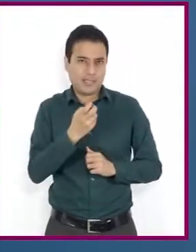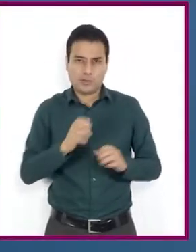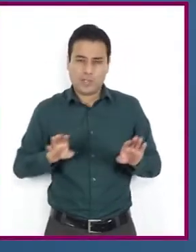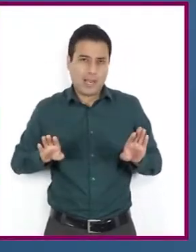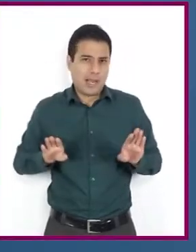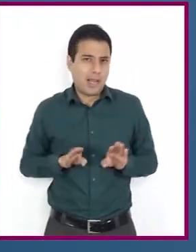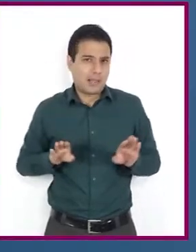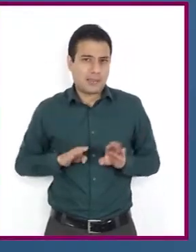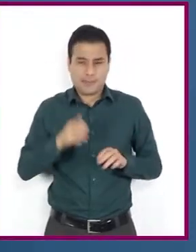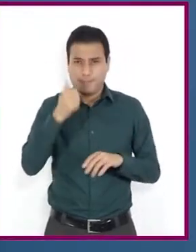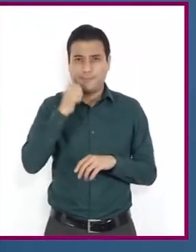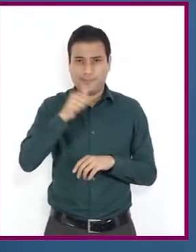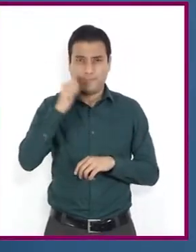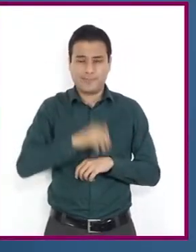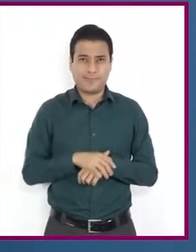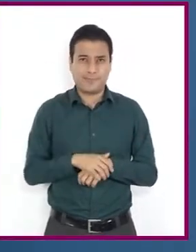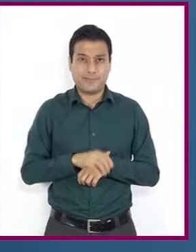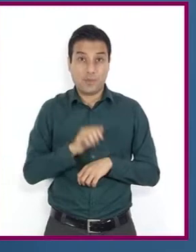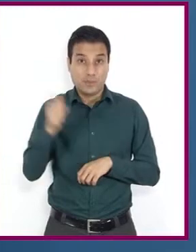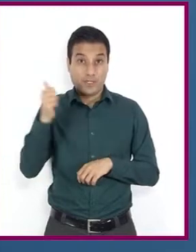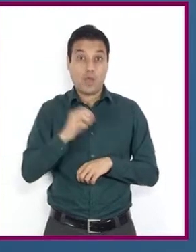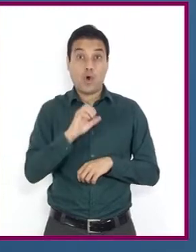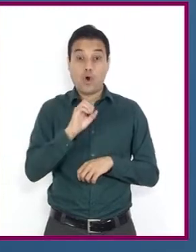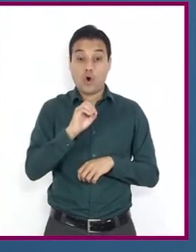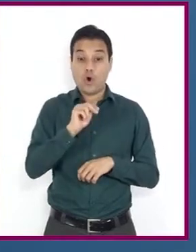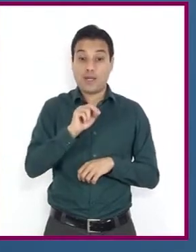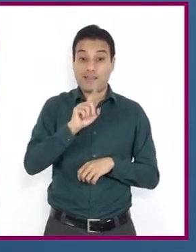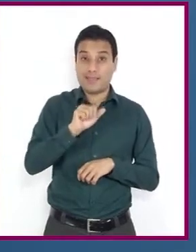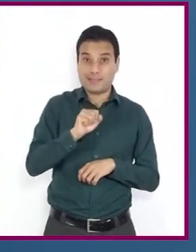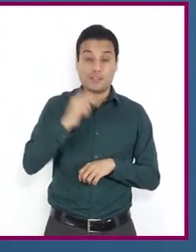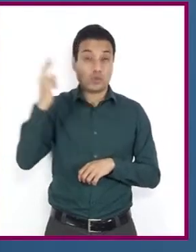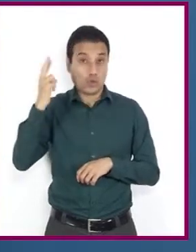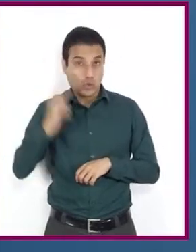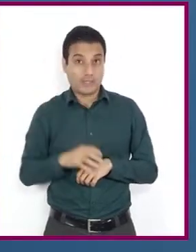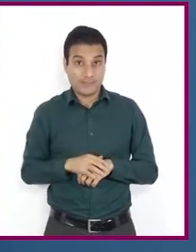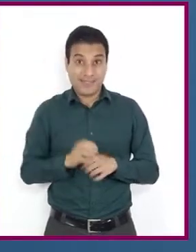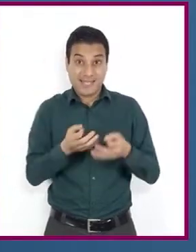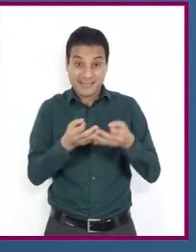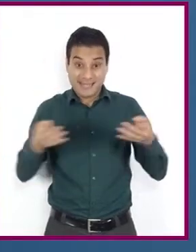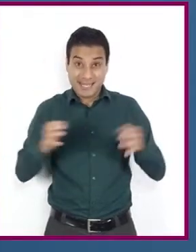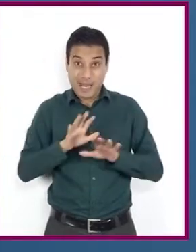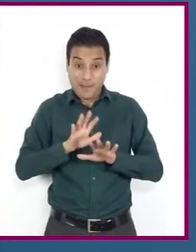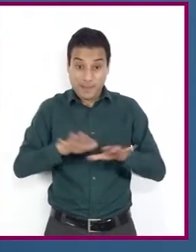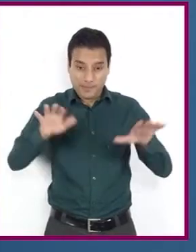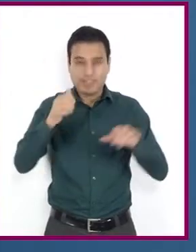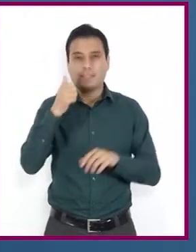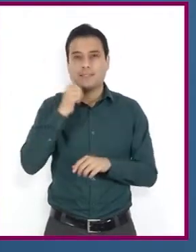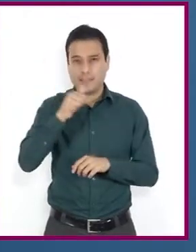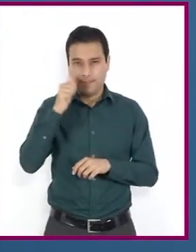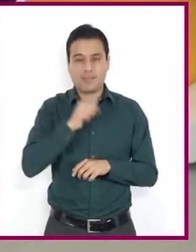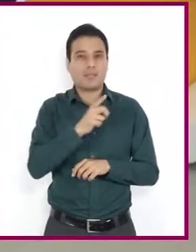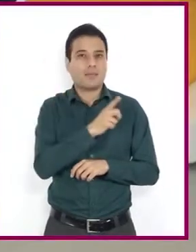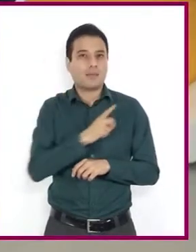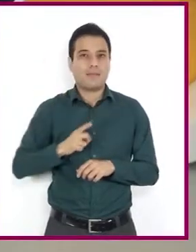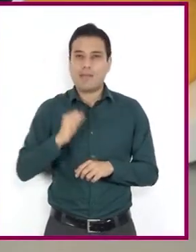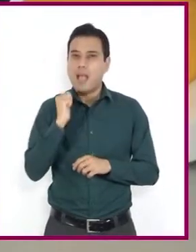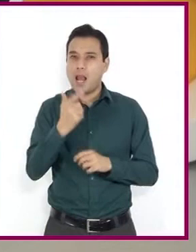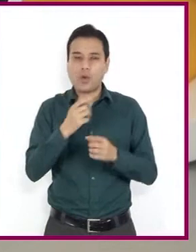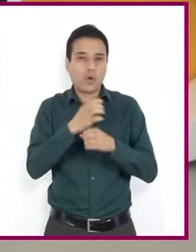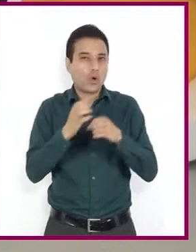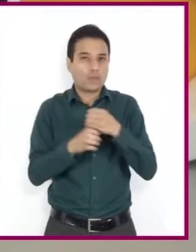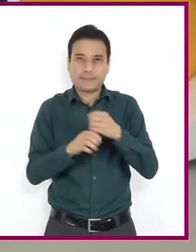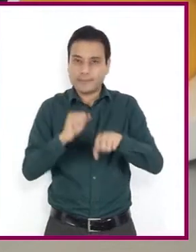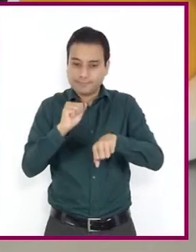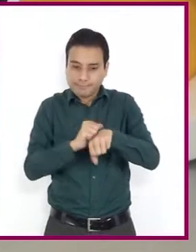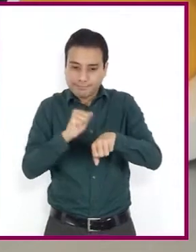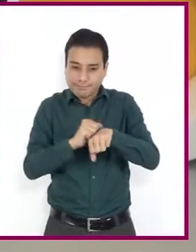característica que las diferencia de las ondas sonoras y sísmicas, que necesitan de un medio para propagarse. Otra